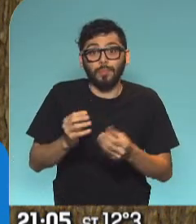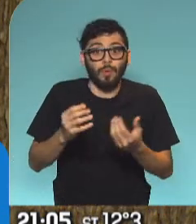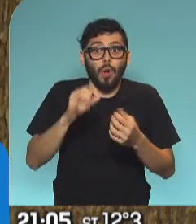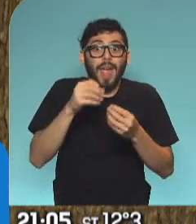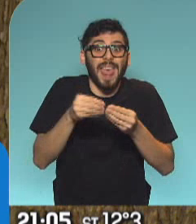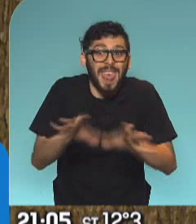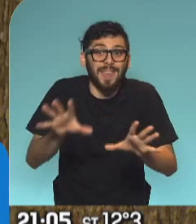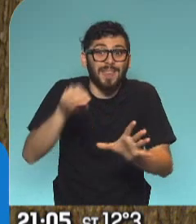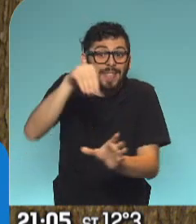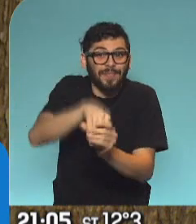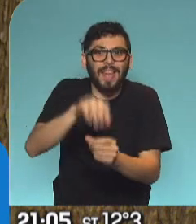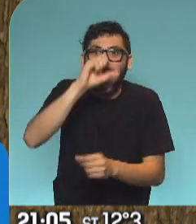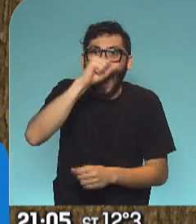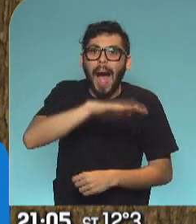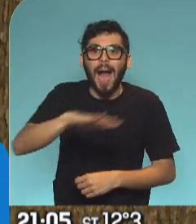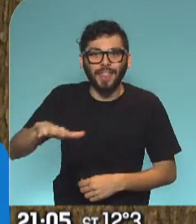jardín,